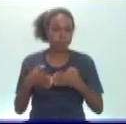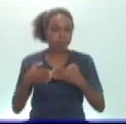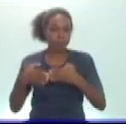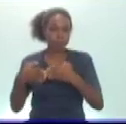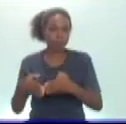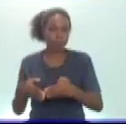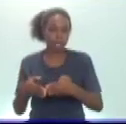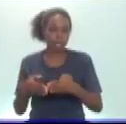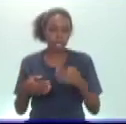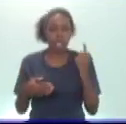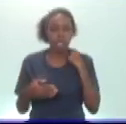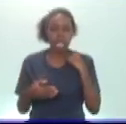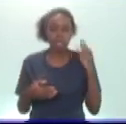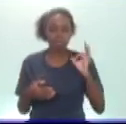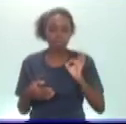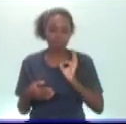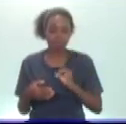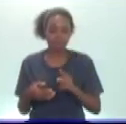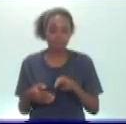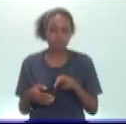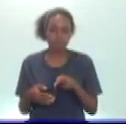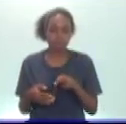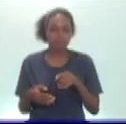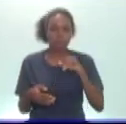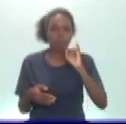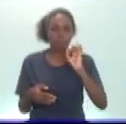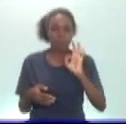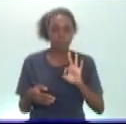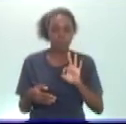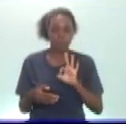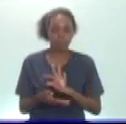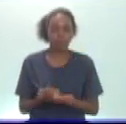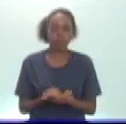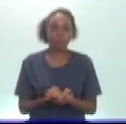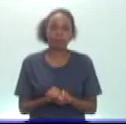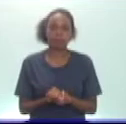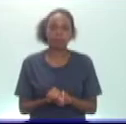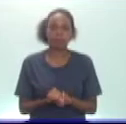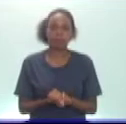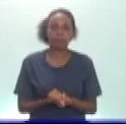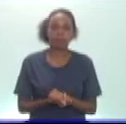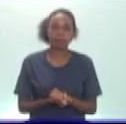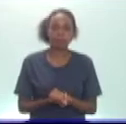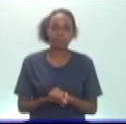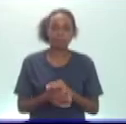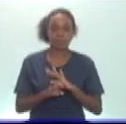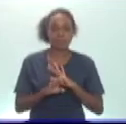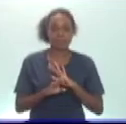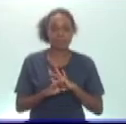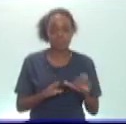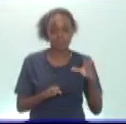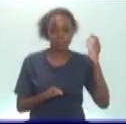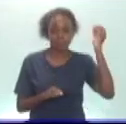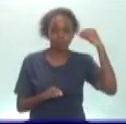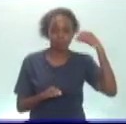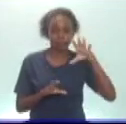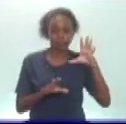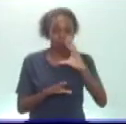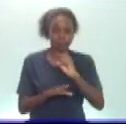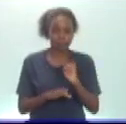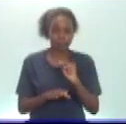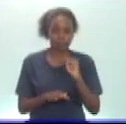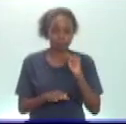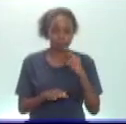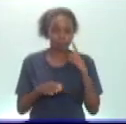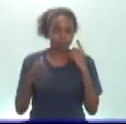el barco en ese año? 68 viajes. ¿Ve? Una vez identificados los datos,